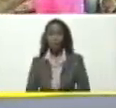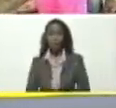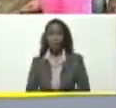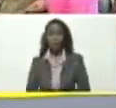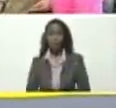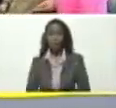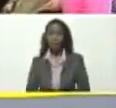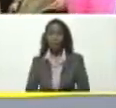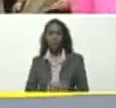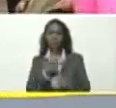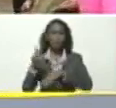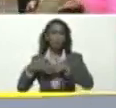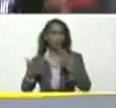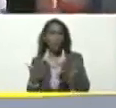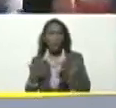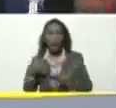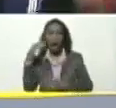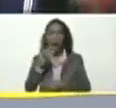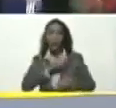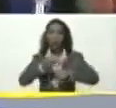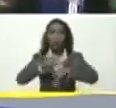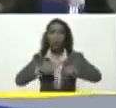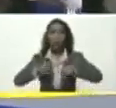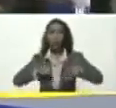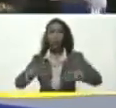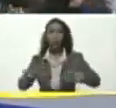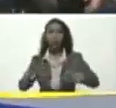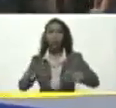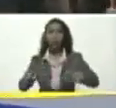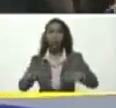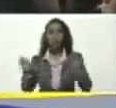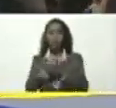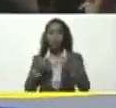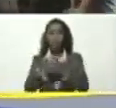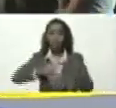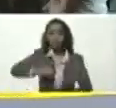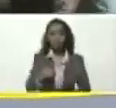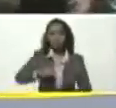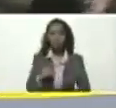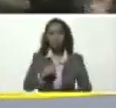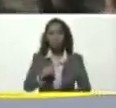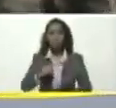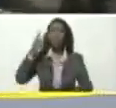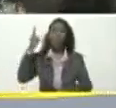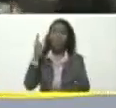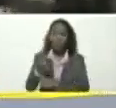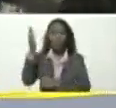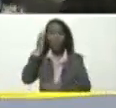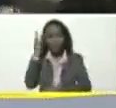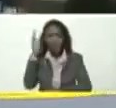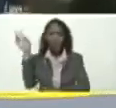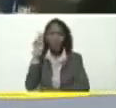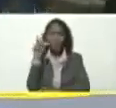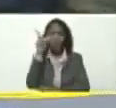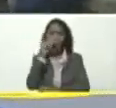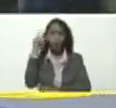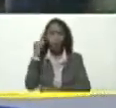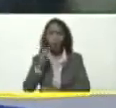Él está en coordinación con los cuerpos policiales. Debe saber los venezolanos y